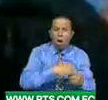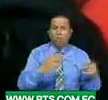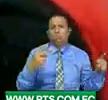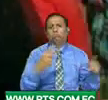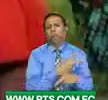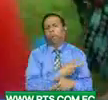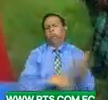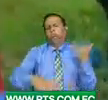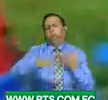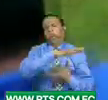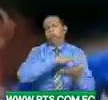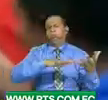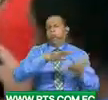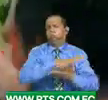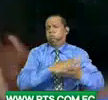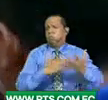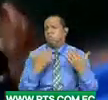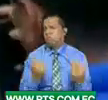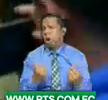poderes.